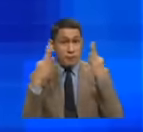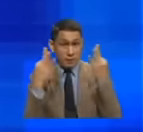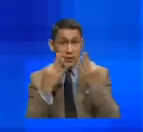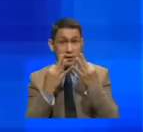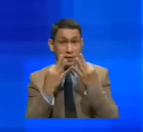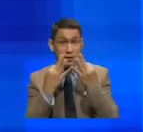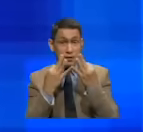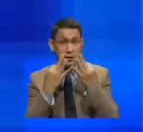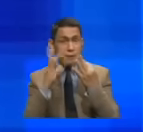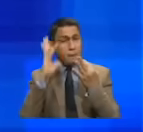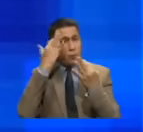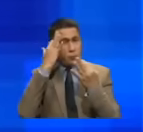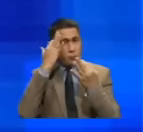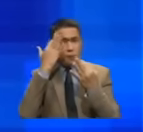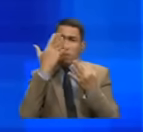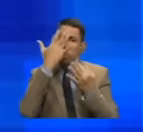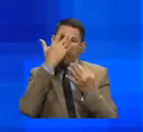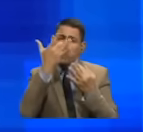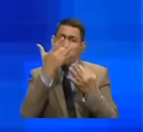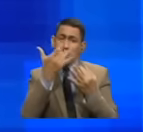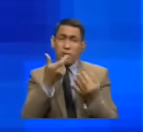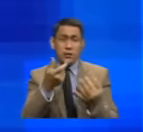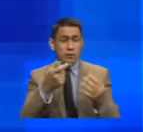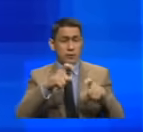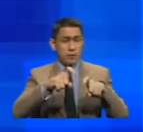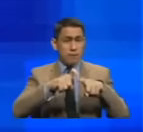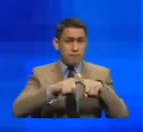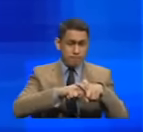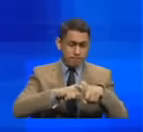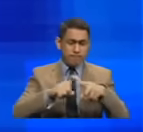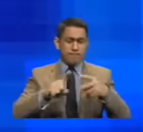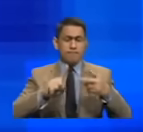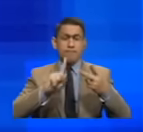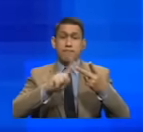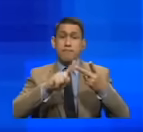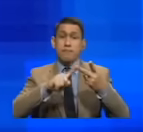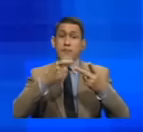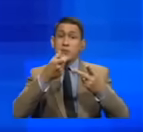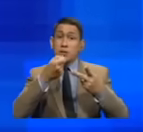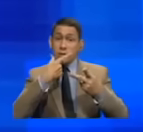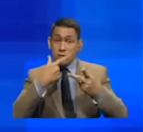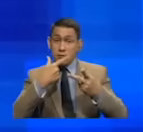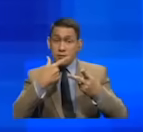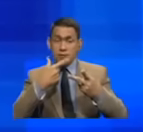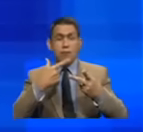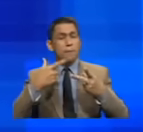día después es altamente consumida en el país. Veamos.